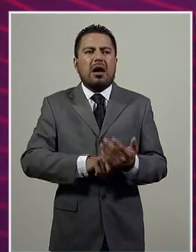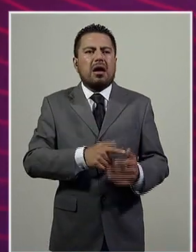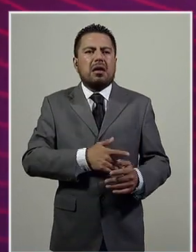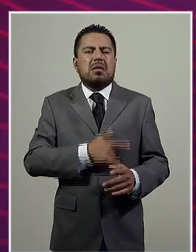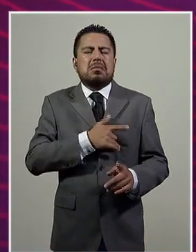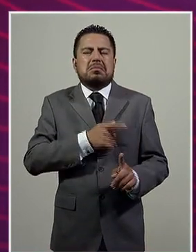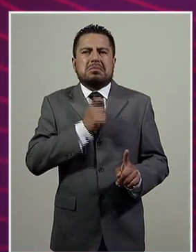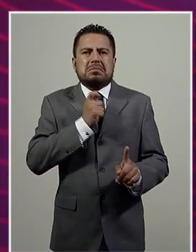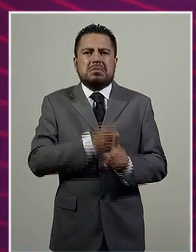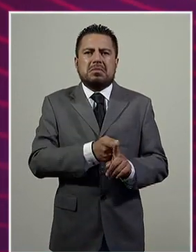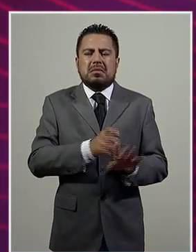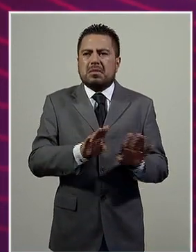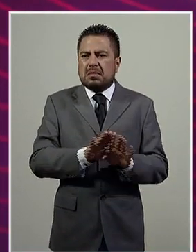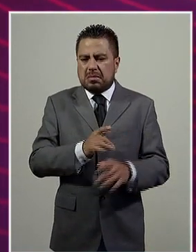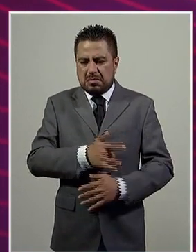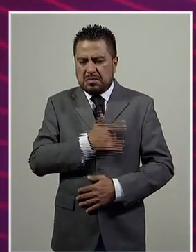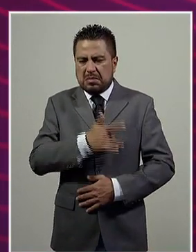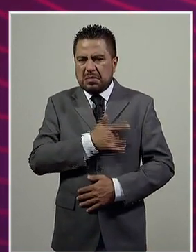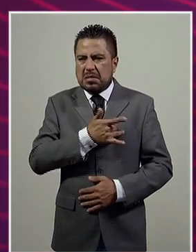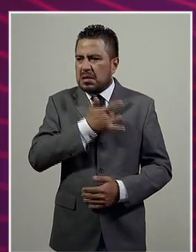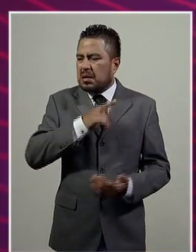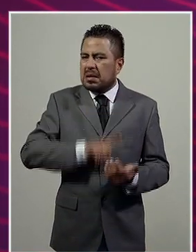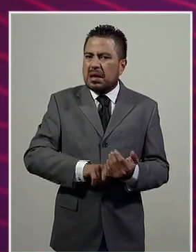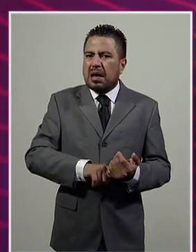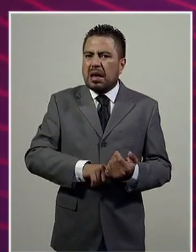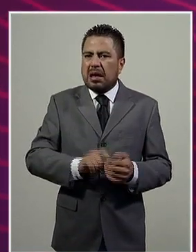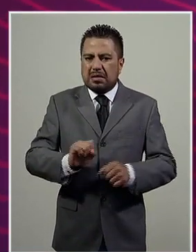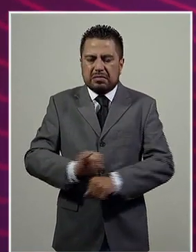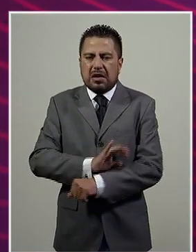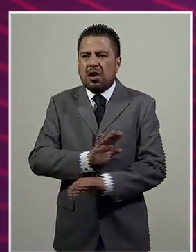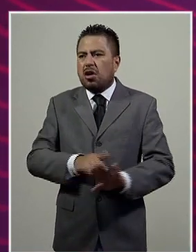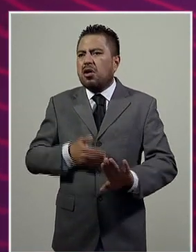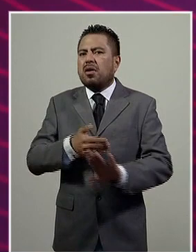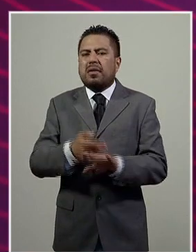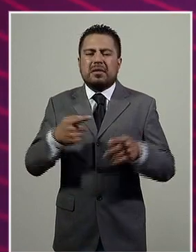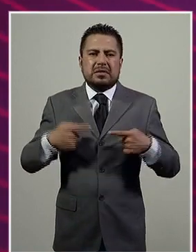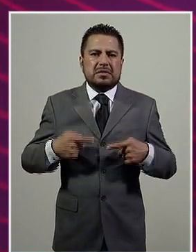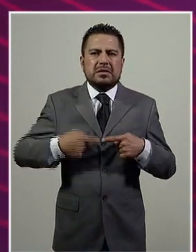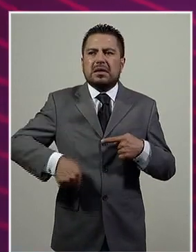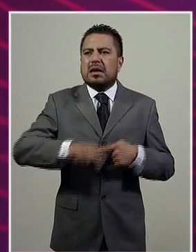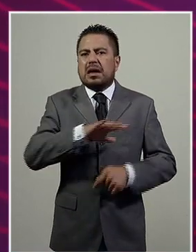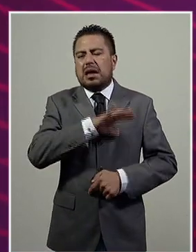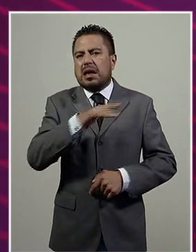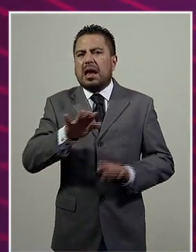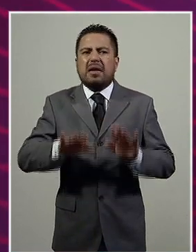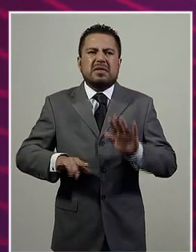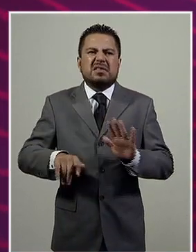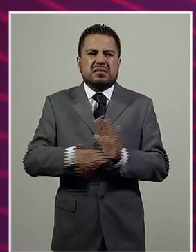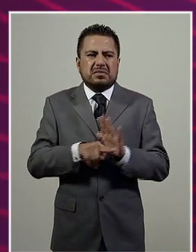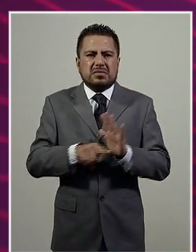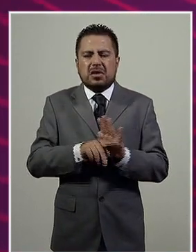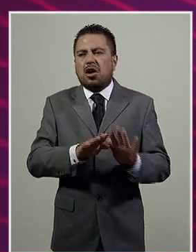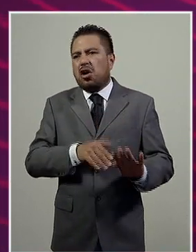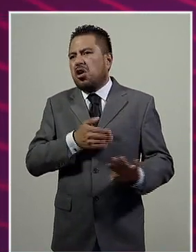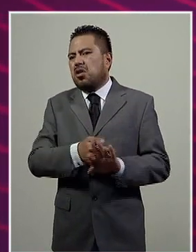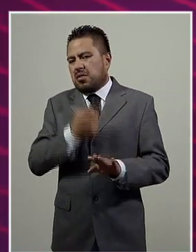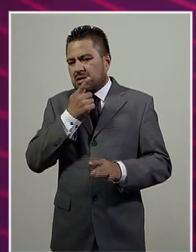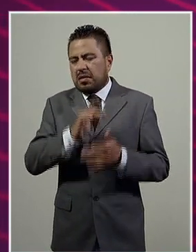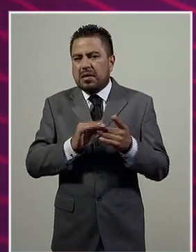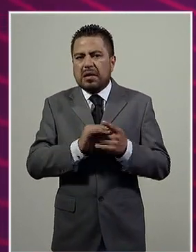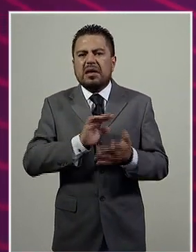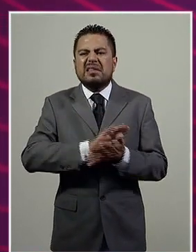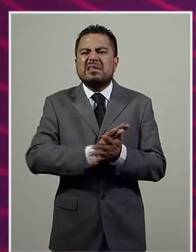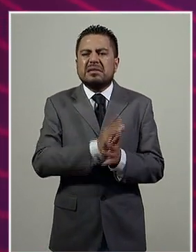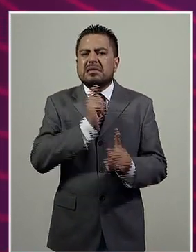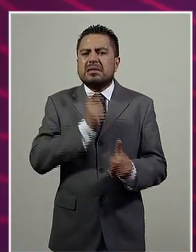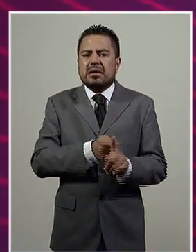un estado de ánimo, es un ánimo en contra de una persona, generalmente es negativo, entonces por eso digo en contra, y la